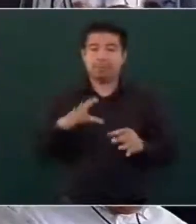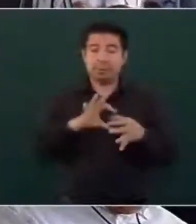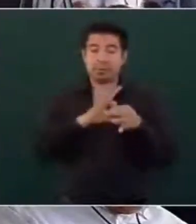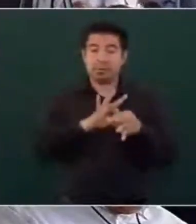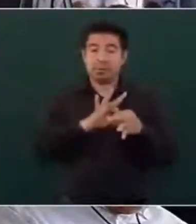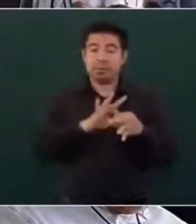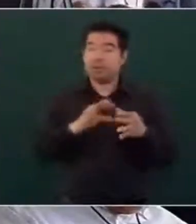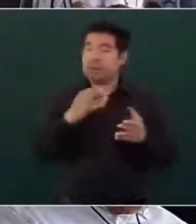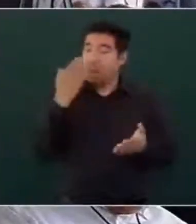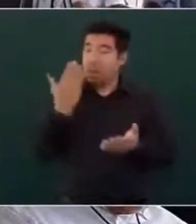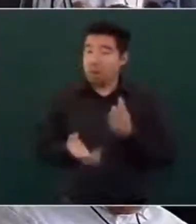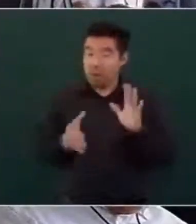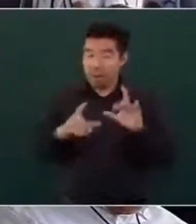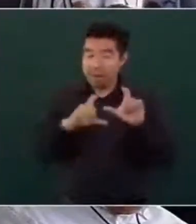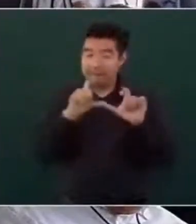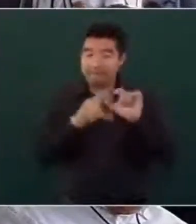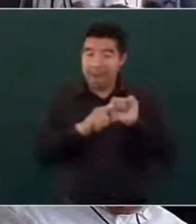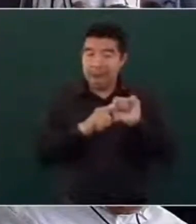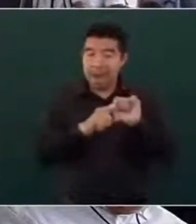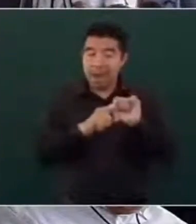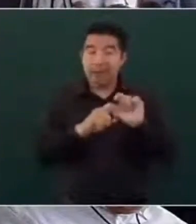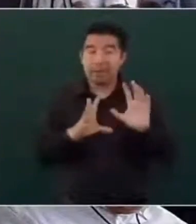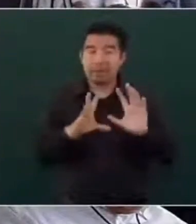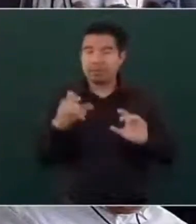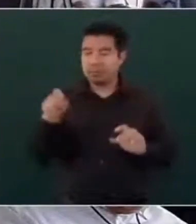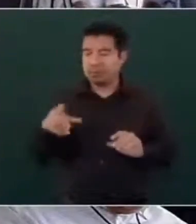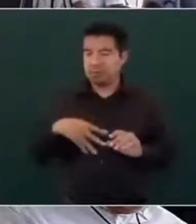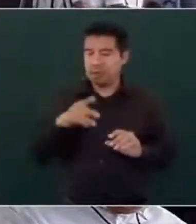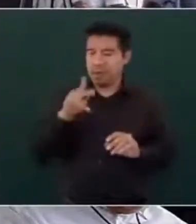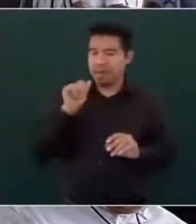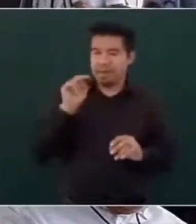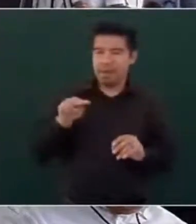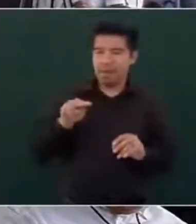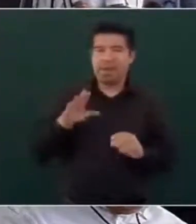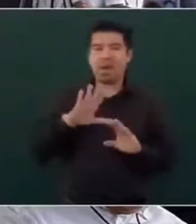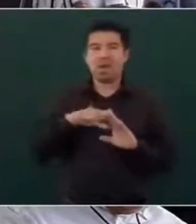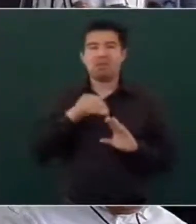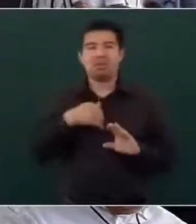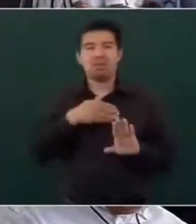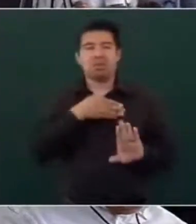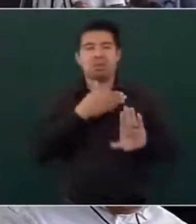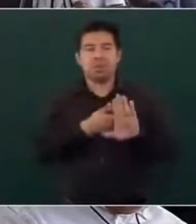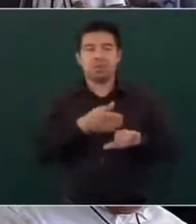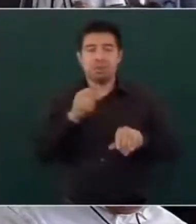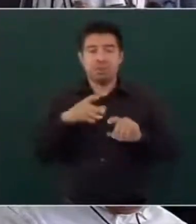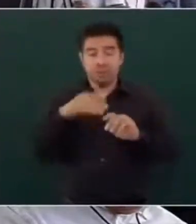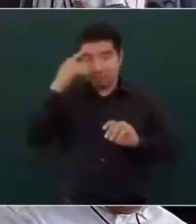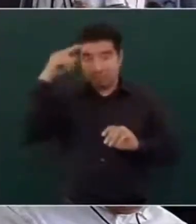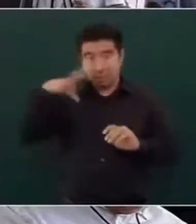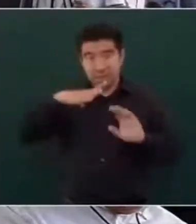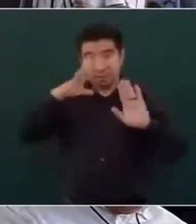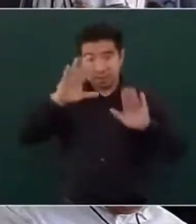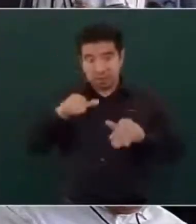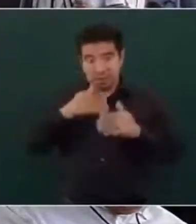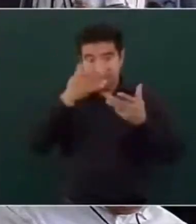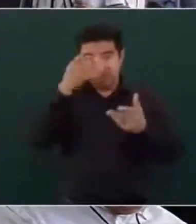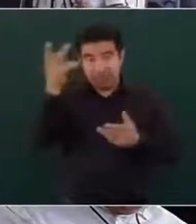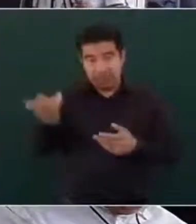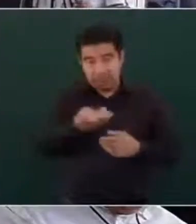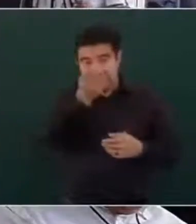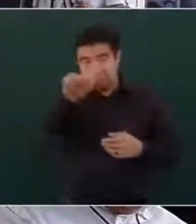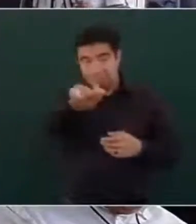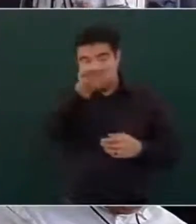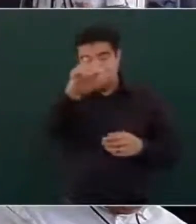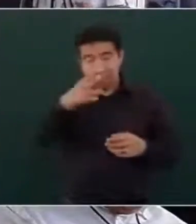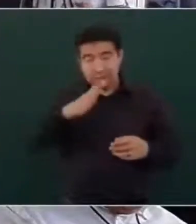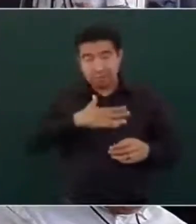la mayoría legislativa, así como el PAN votó en contra, también lo podrían echar atrás. La primera pregunta es si